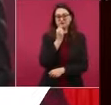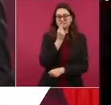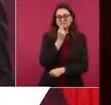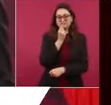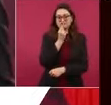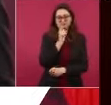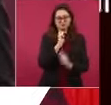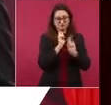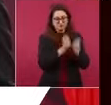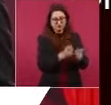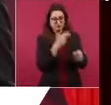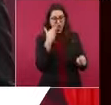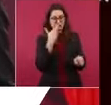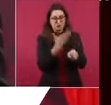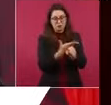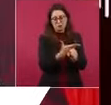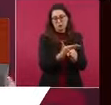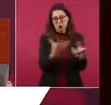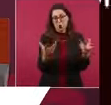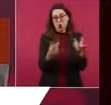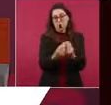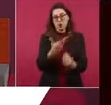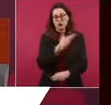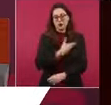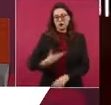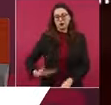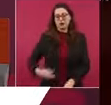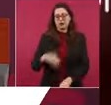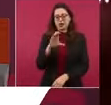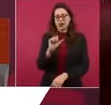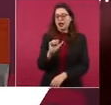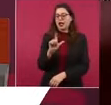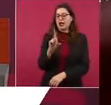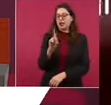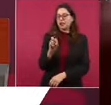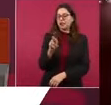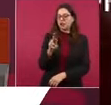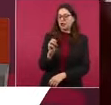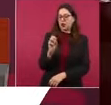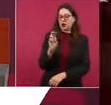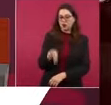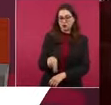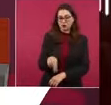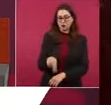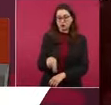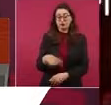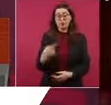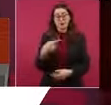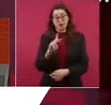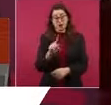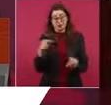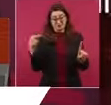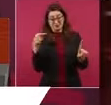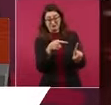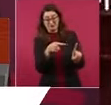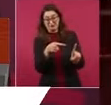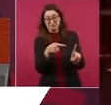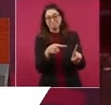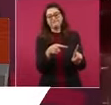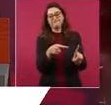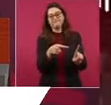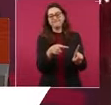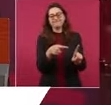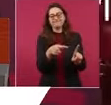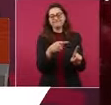enquistados todavía en su gobierno. Al respecto dijo López Obrador que pues se va que hay avances. Se trata de